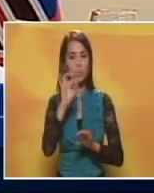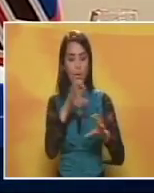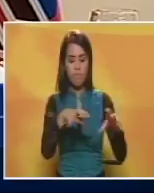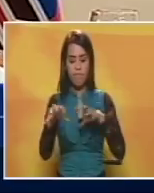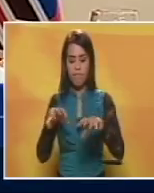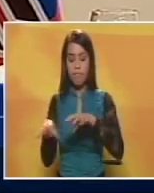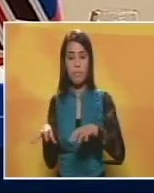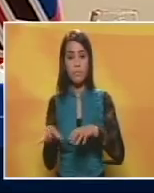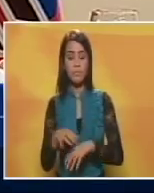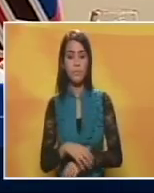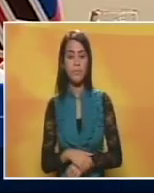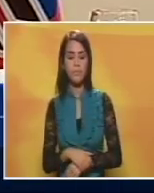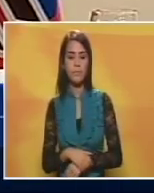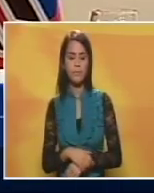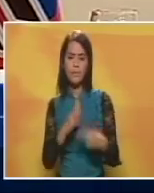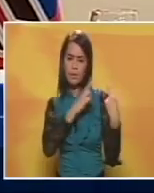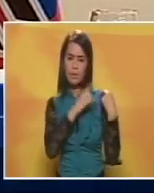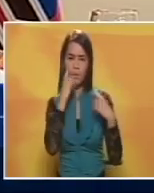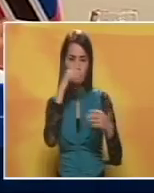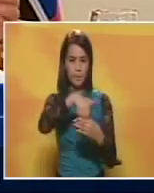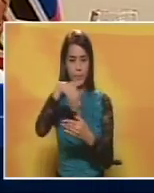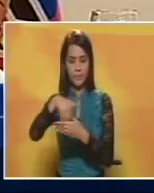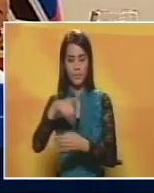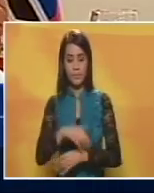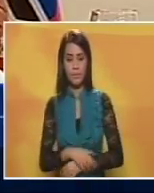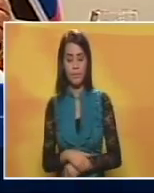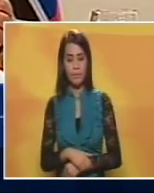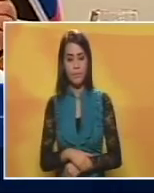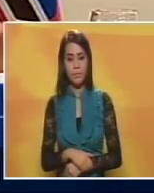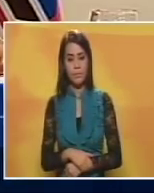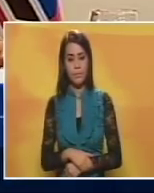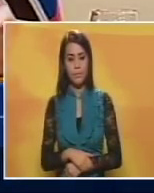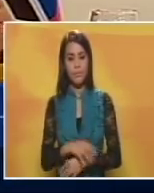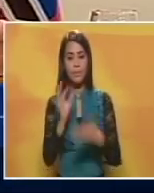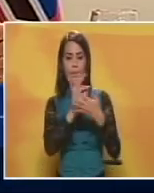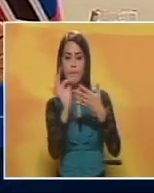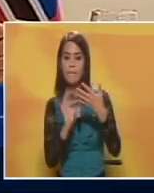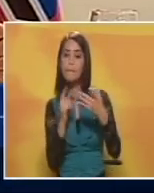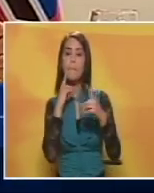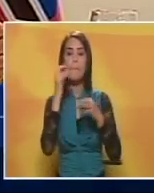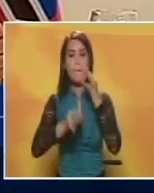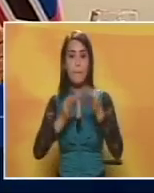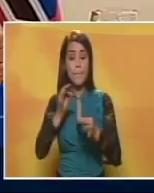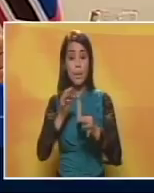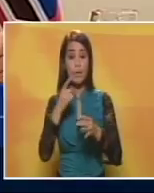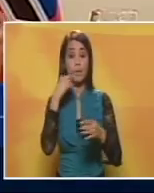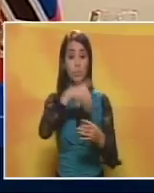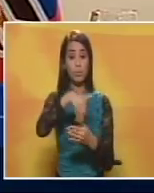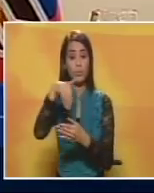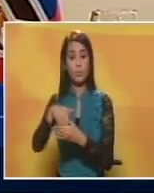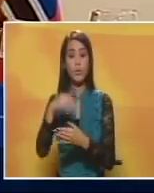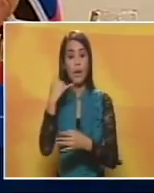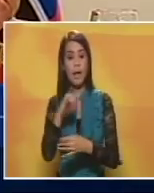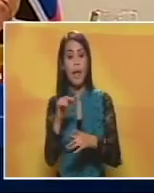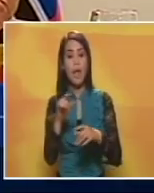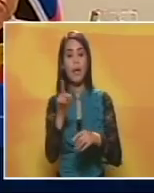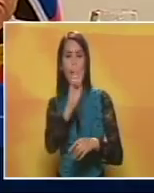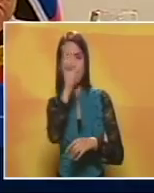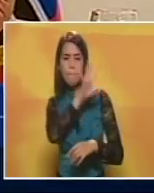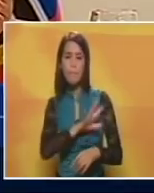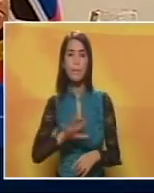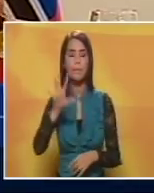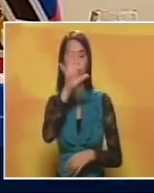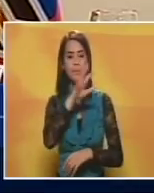federales en competencia electoral. El funcionamiento de estos fiscales electorales que están en todo el